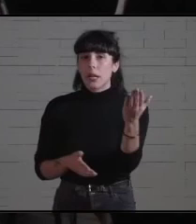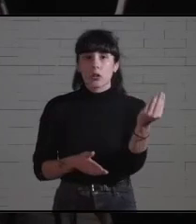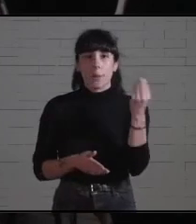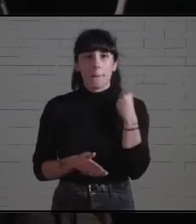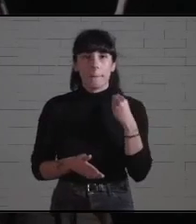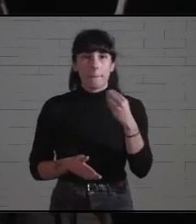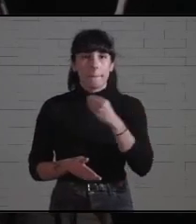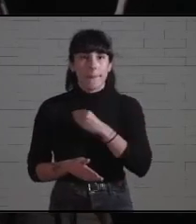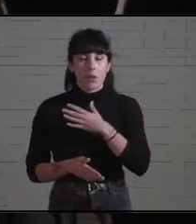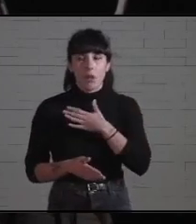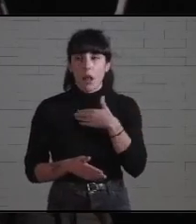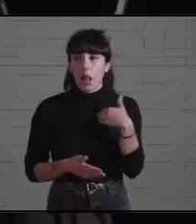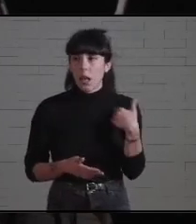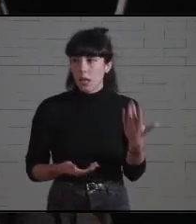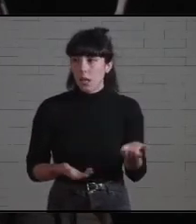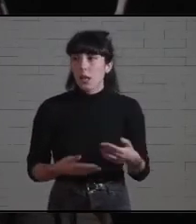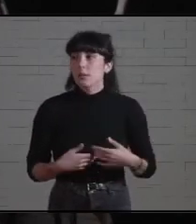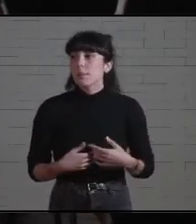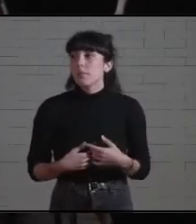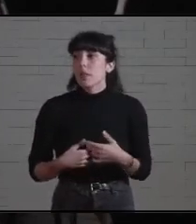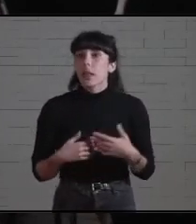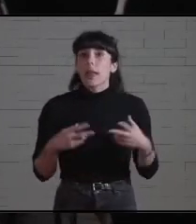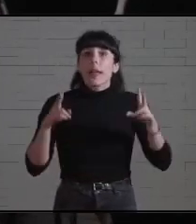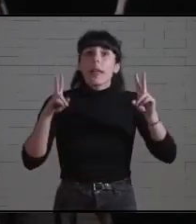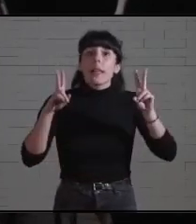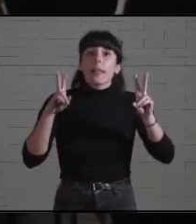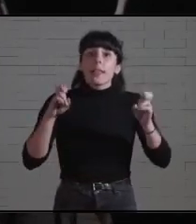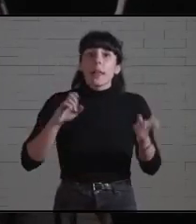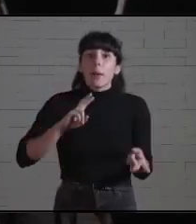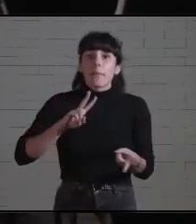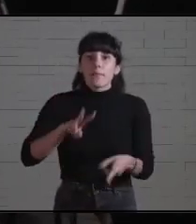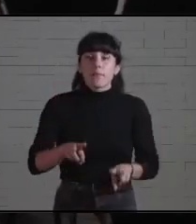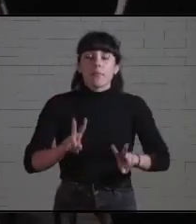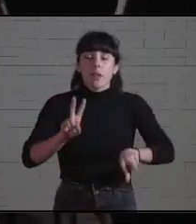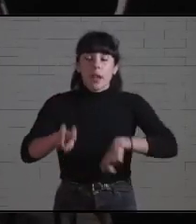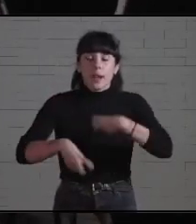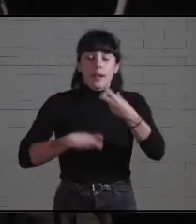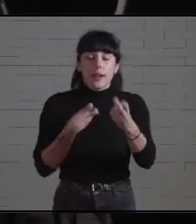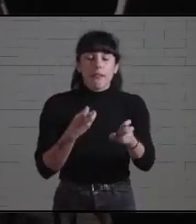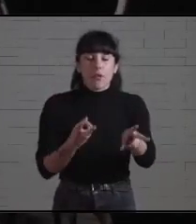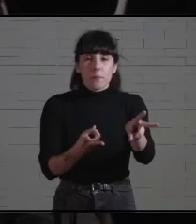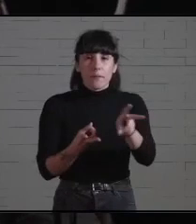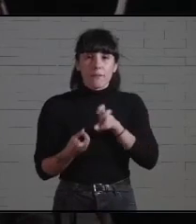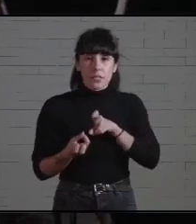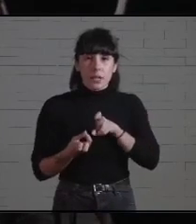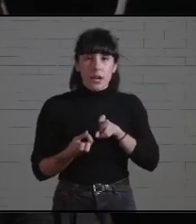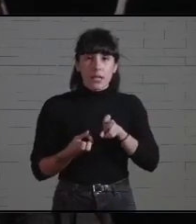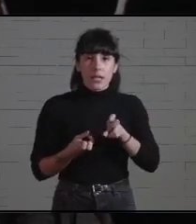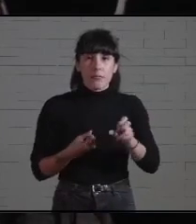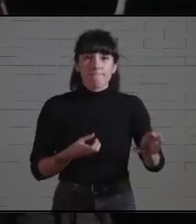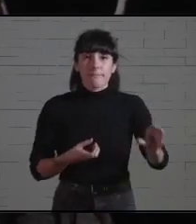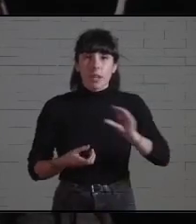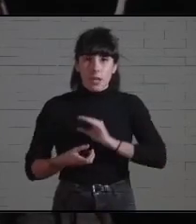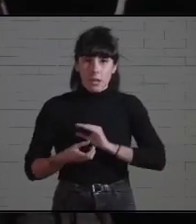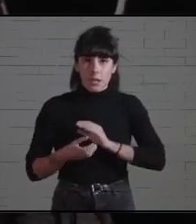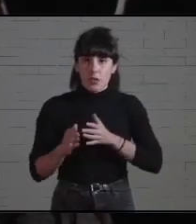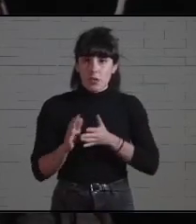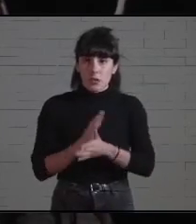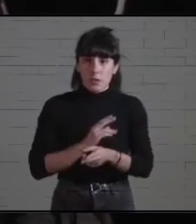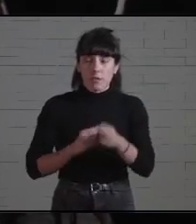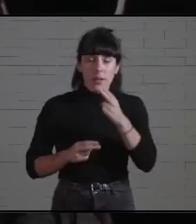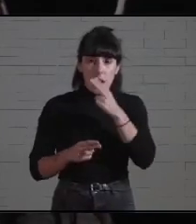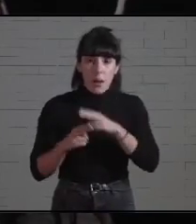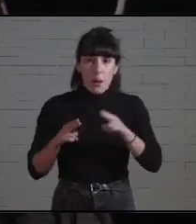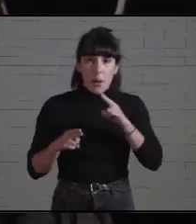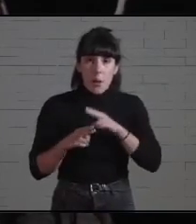streaming. En cuanto a la reforma fiscal y a los ingresos, claro, es que llevamos muchas décadas de política